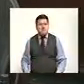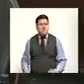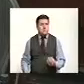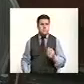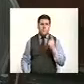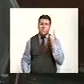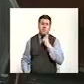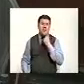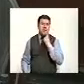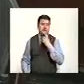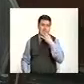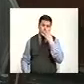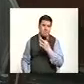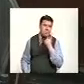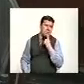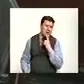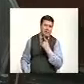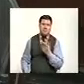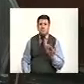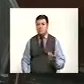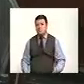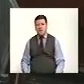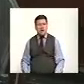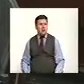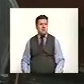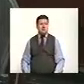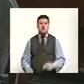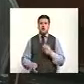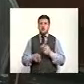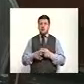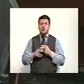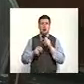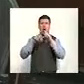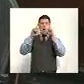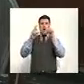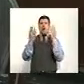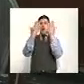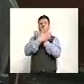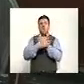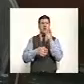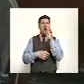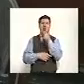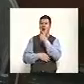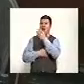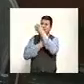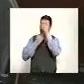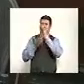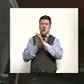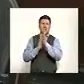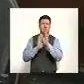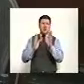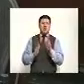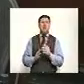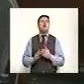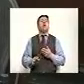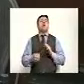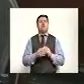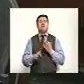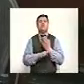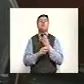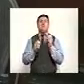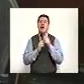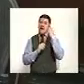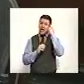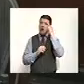mentira se convierte en verdad mediante el cambio de nombre y de sigla. Además, se expide un